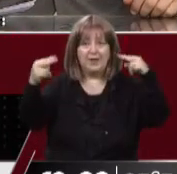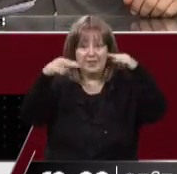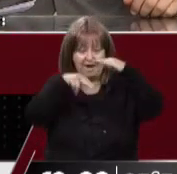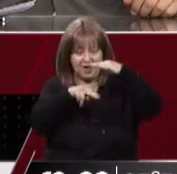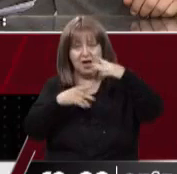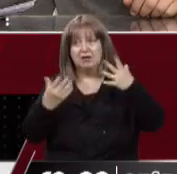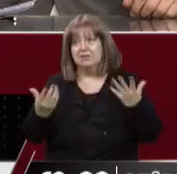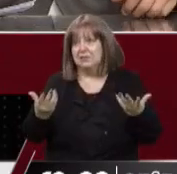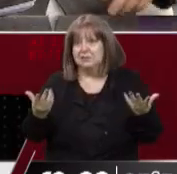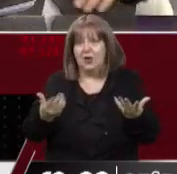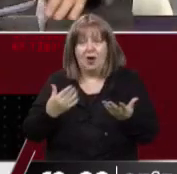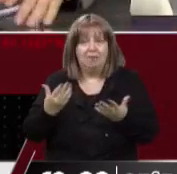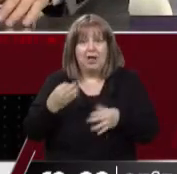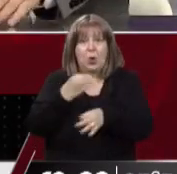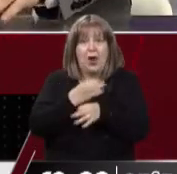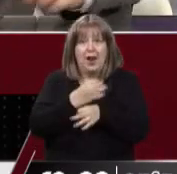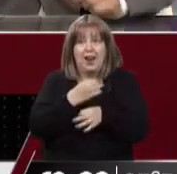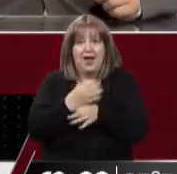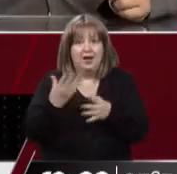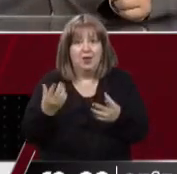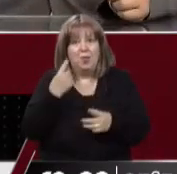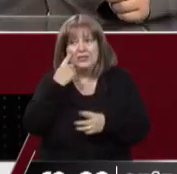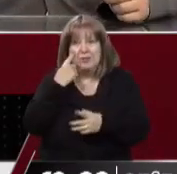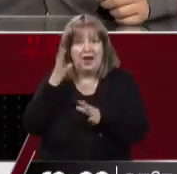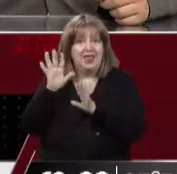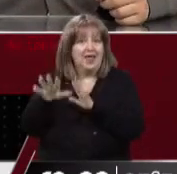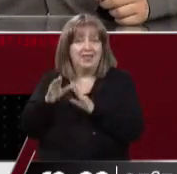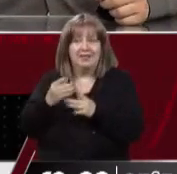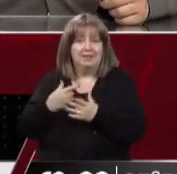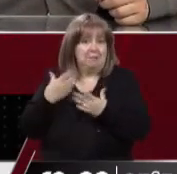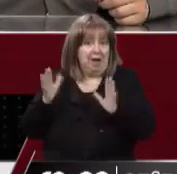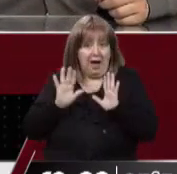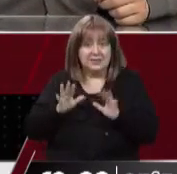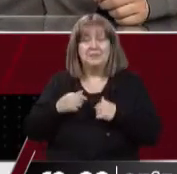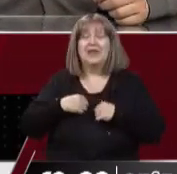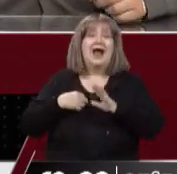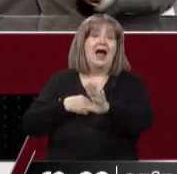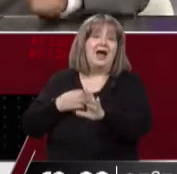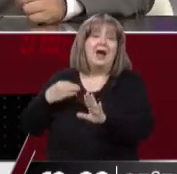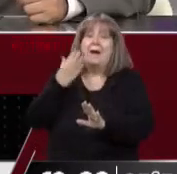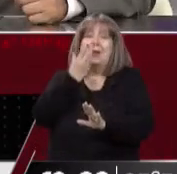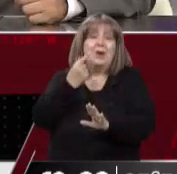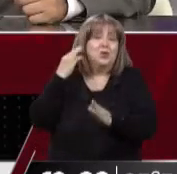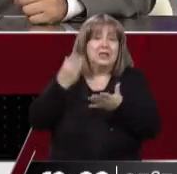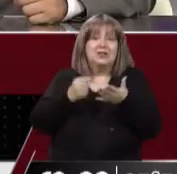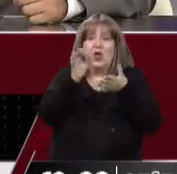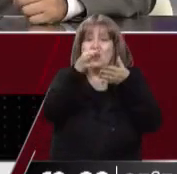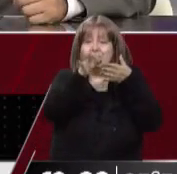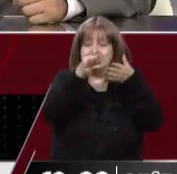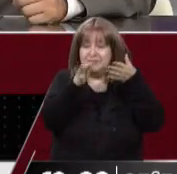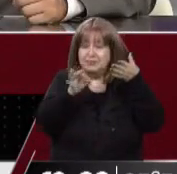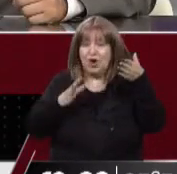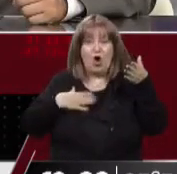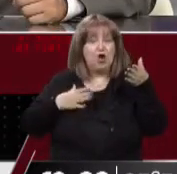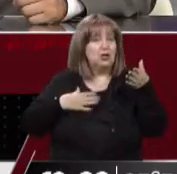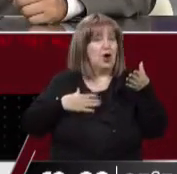control? Que uno es tan, viste, el controlador de que quiere tener todo en su, viste, todo, anotadito, claro, todo perfecto, todo totalmente controlado para que nada se